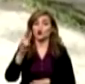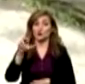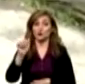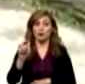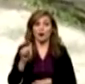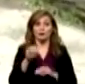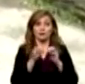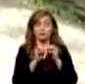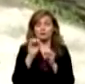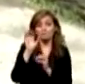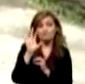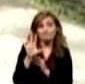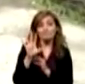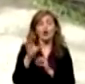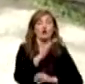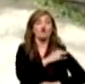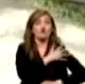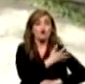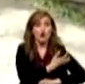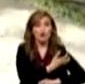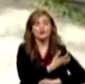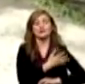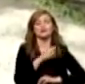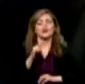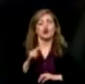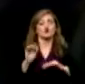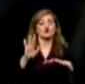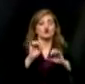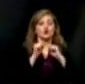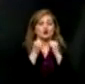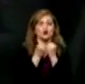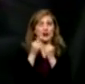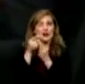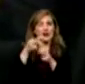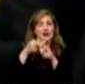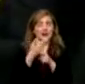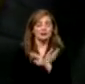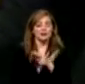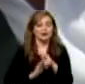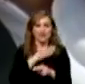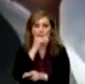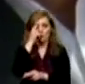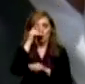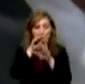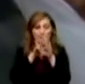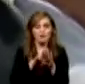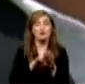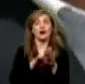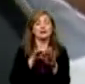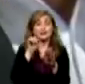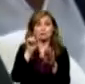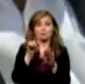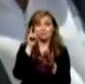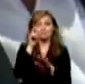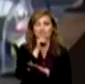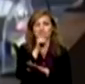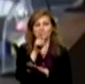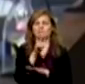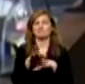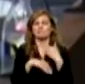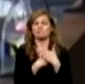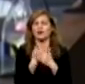Fuerza Compromiso Social, identificada con el expresidente Rafael Correa, dijo que ya tienen una línea de fiscalización marcada de